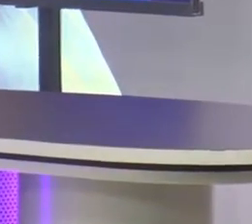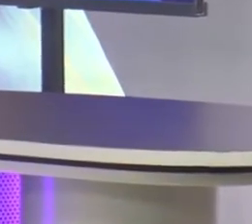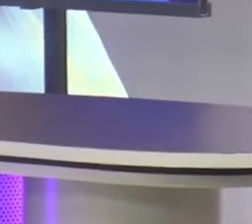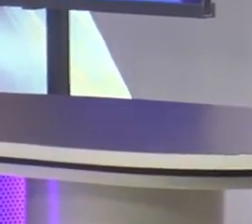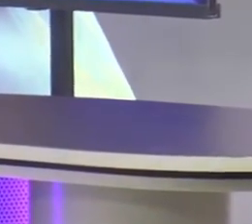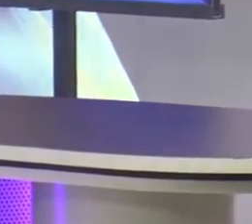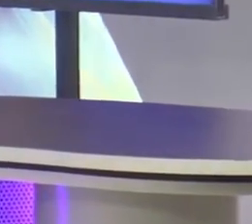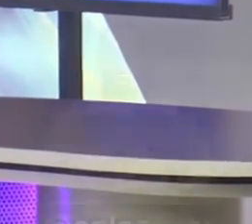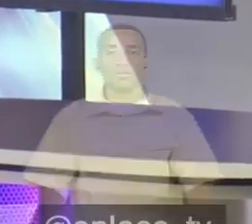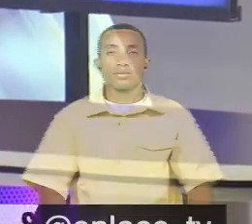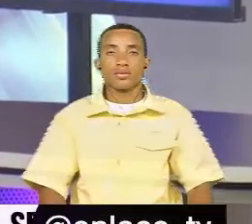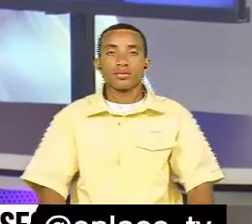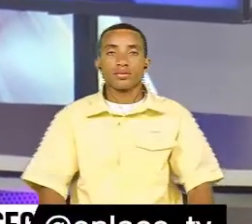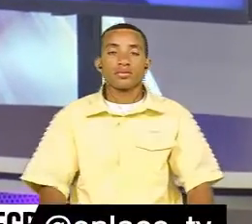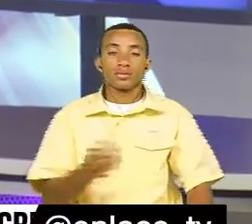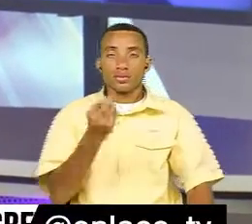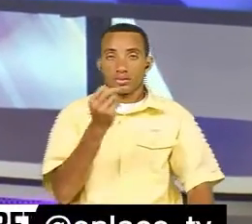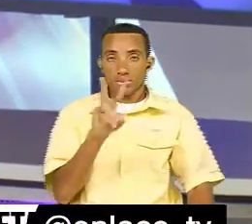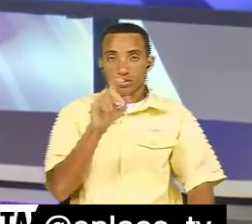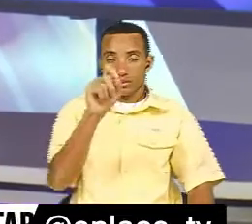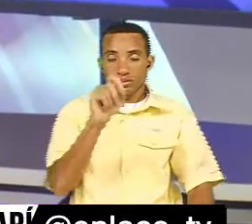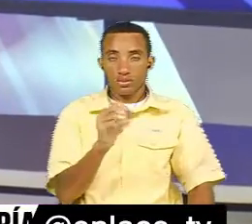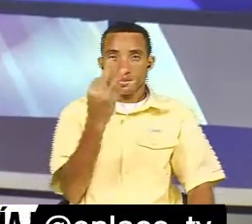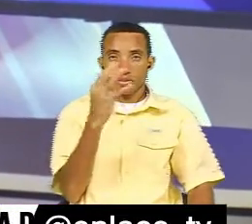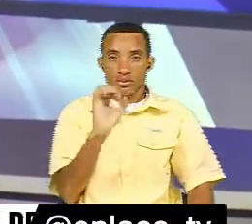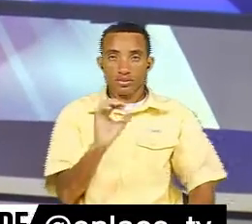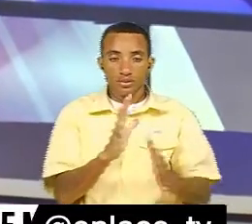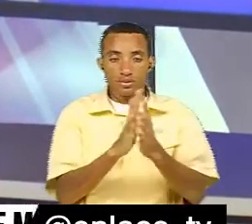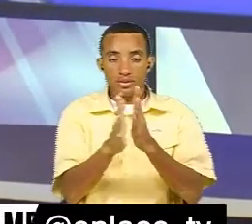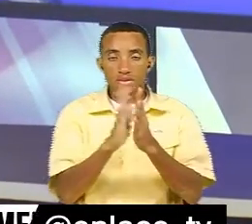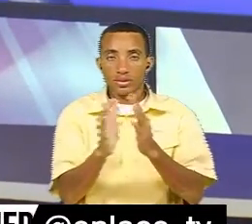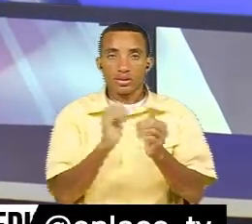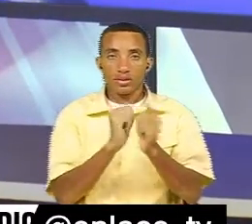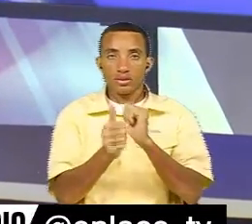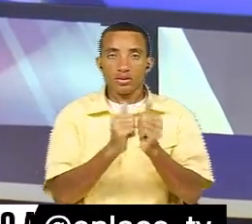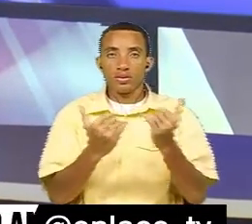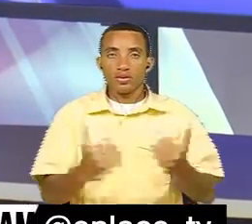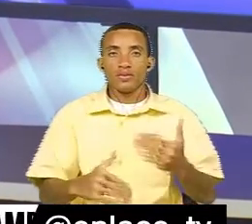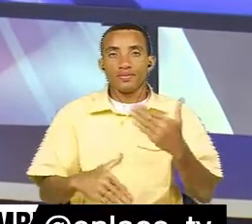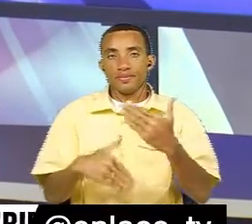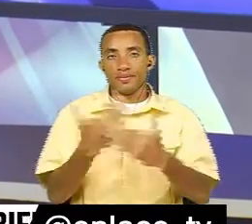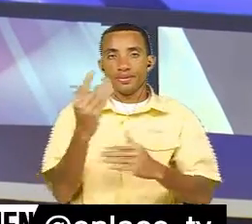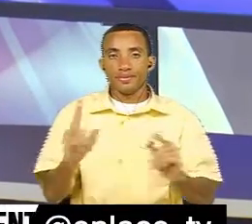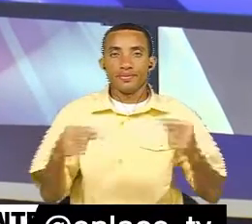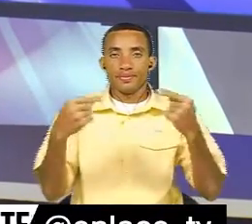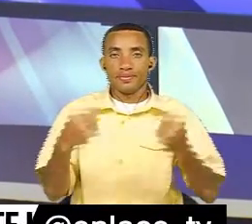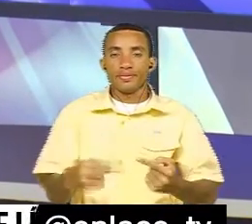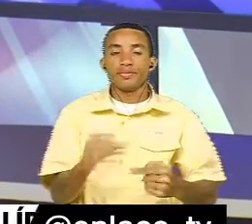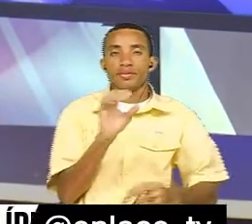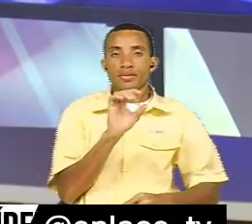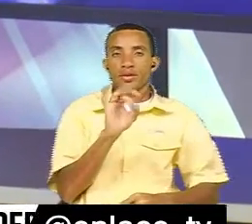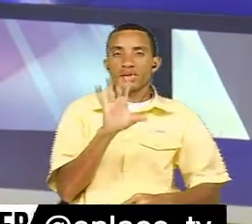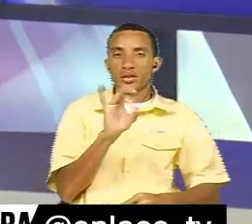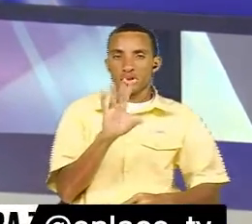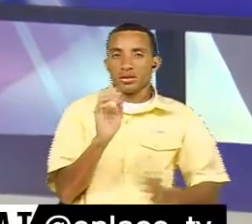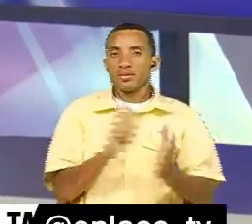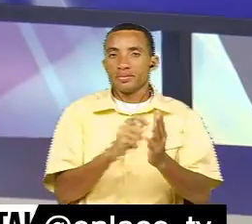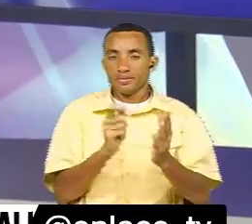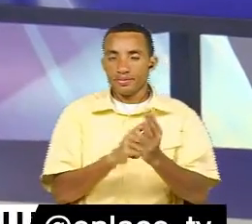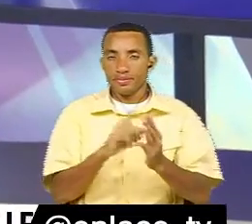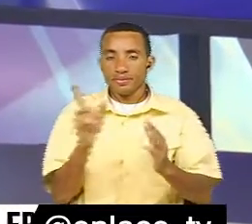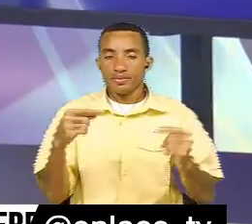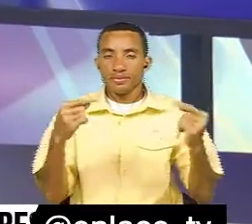Doce de 30 minutos del mediodía, ya está aquí toda la información deportiva. Comienza hoy el 15º Campeonato Nacional de Canotaje en la sede de la Liga